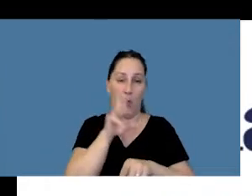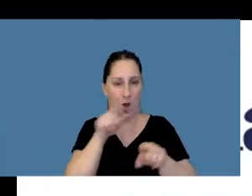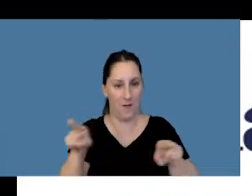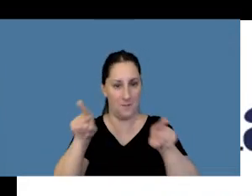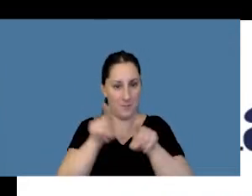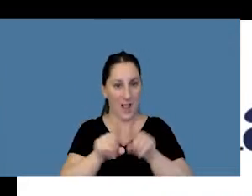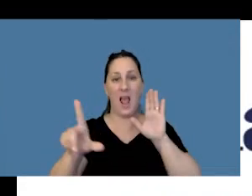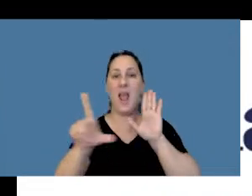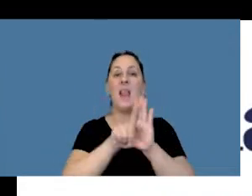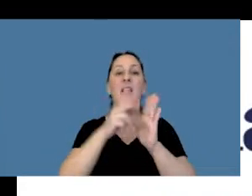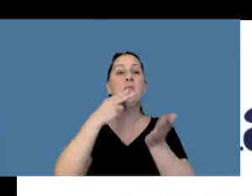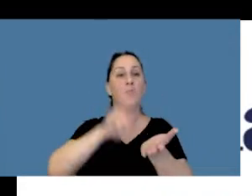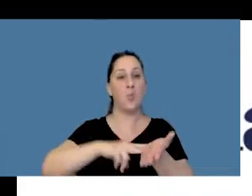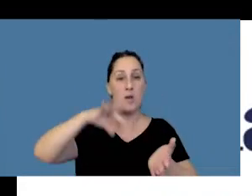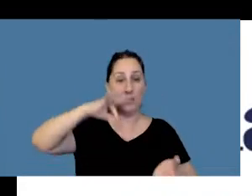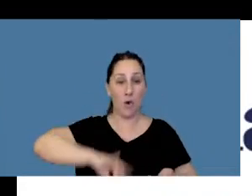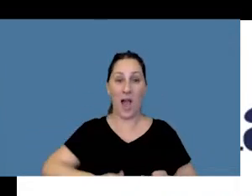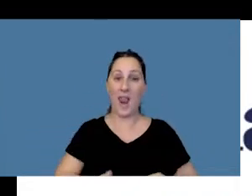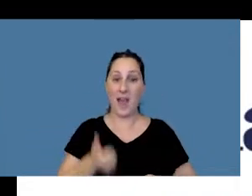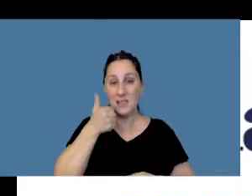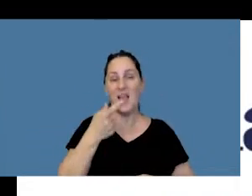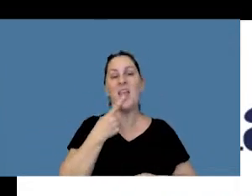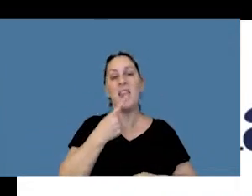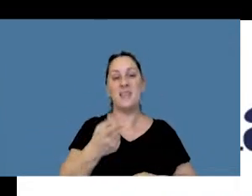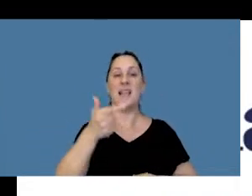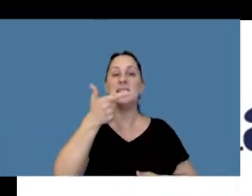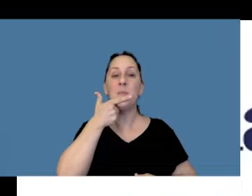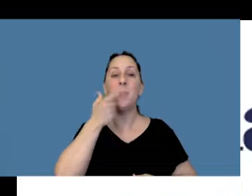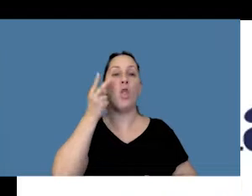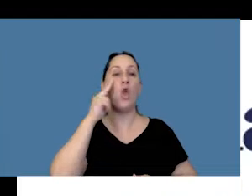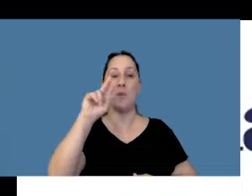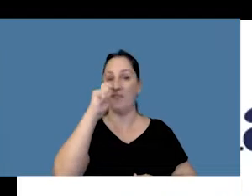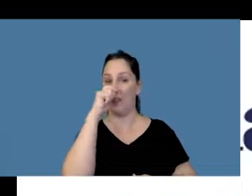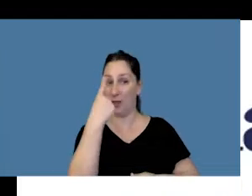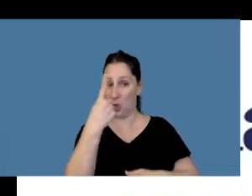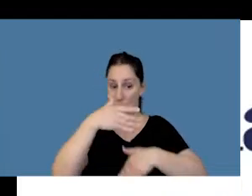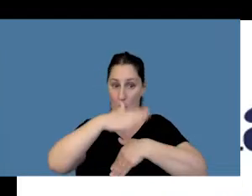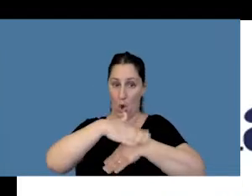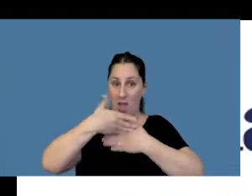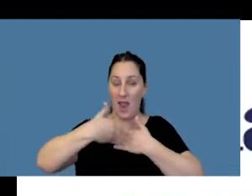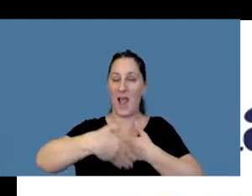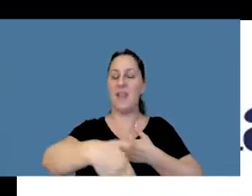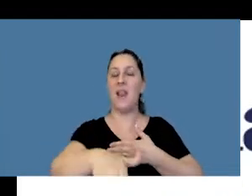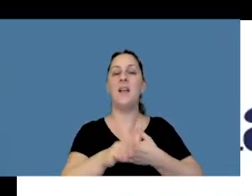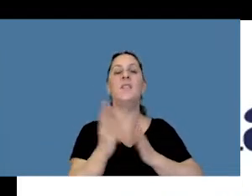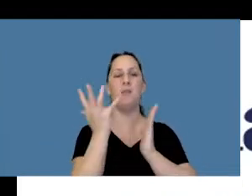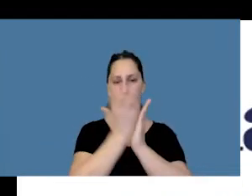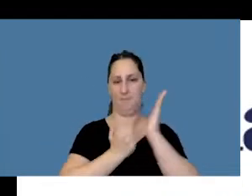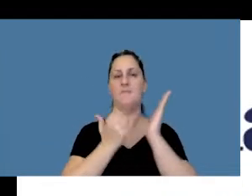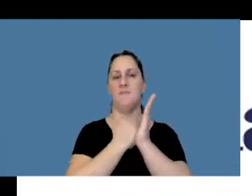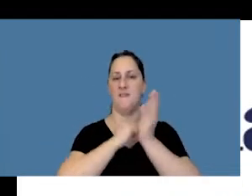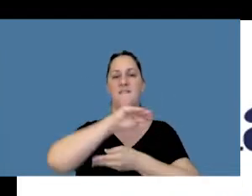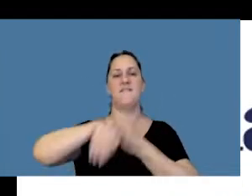la ley de impuesto a las ganancias, recuerden que a partir de septiembre del 2021 admite su deducción como carga de